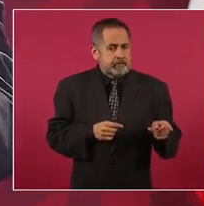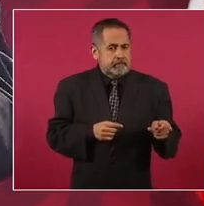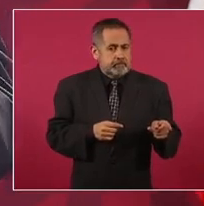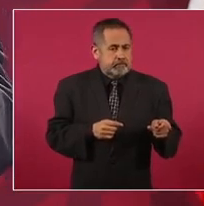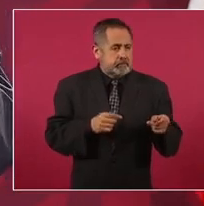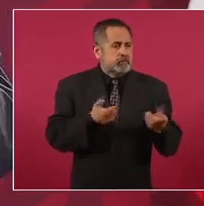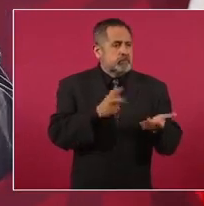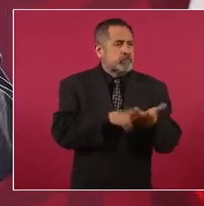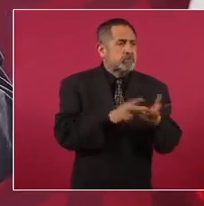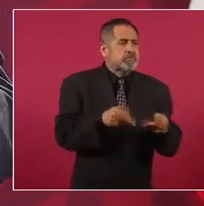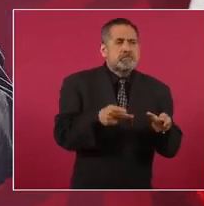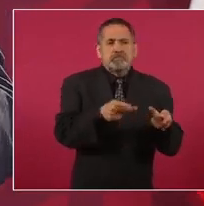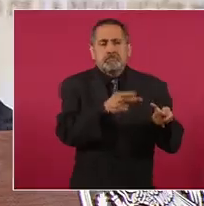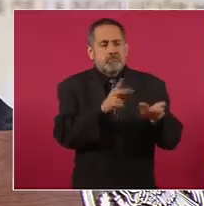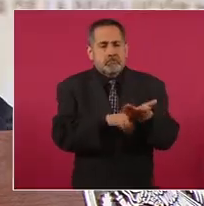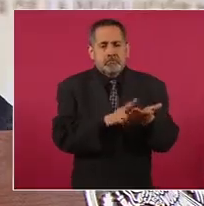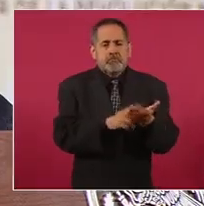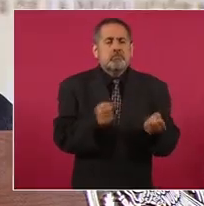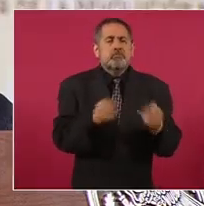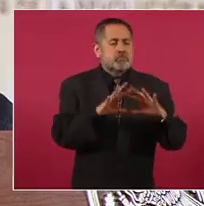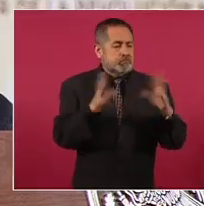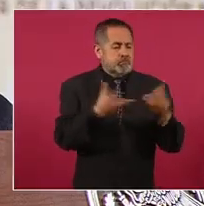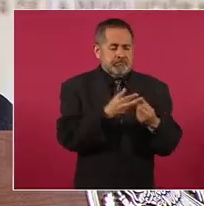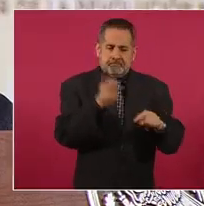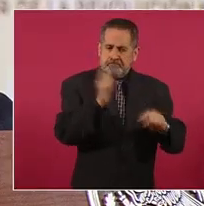valor comercial